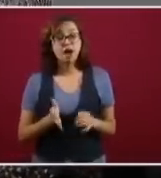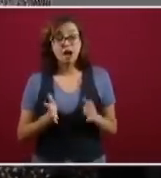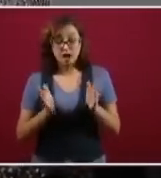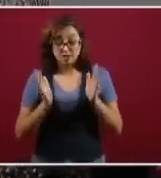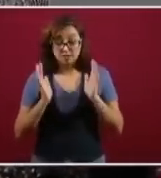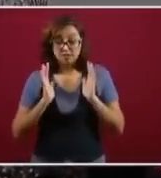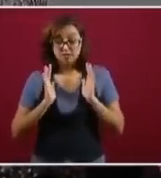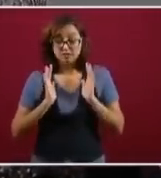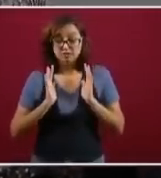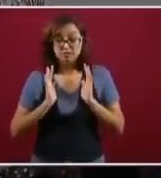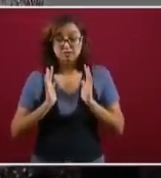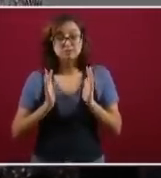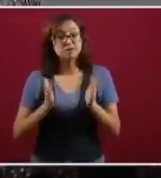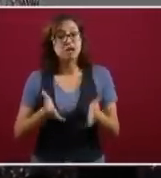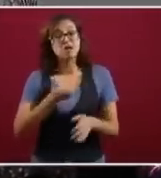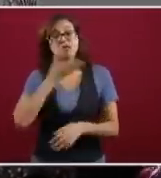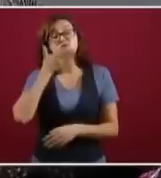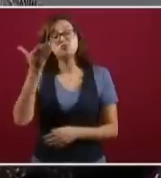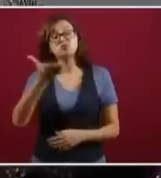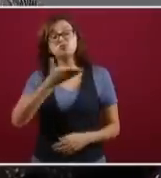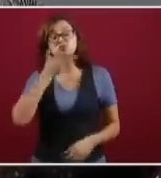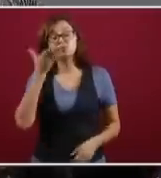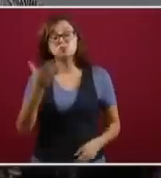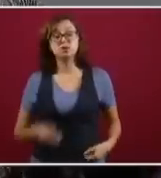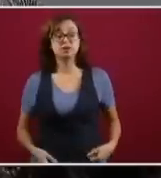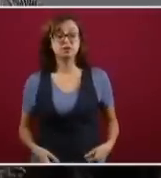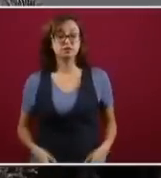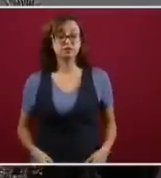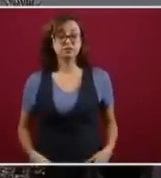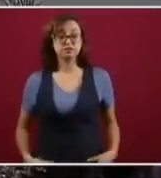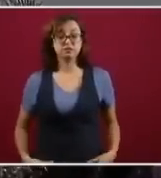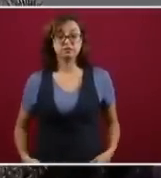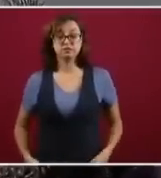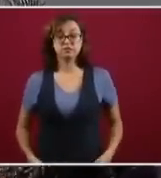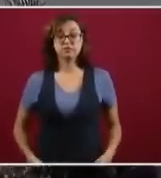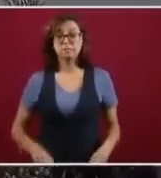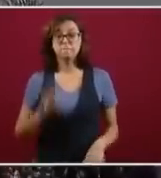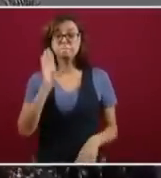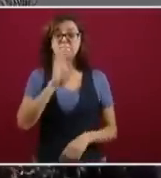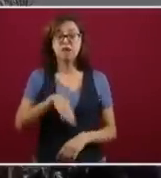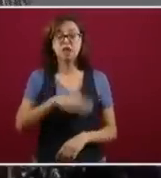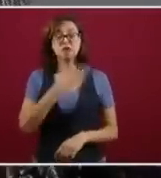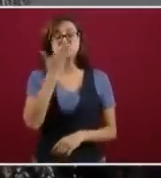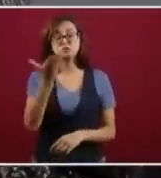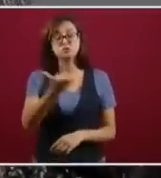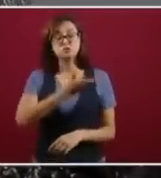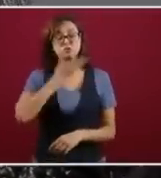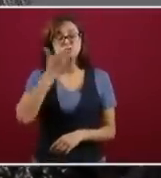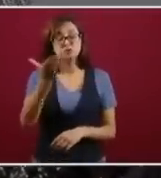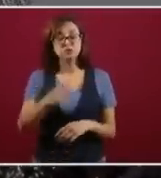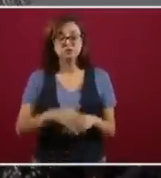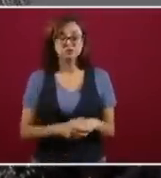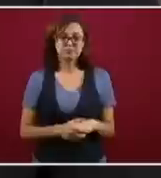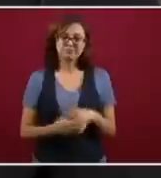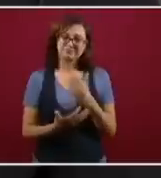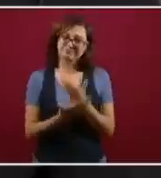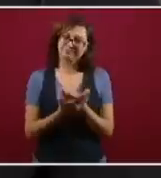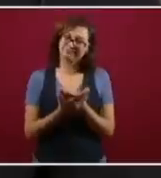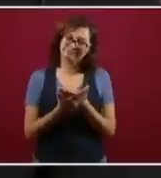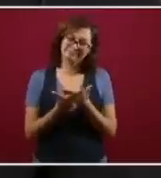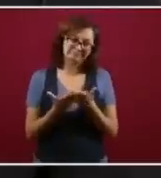como mala práctica, mala costumbre. Ahora no.